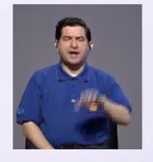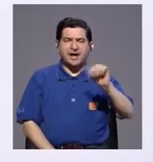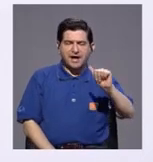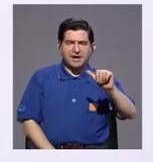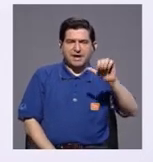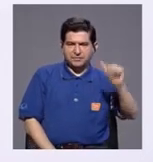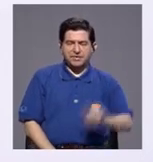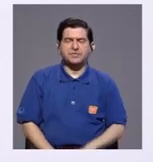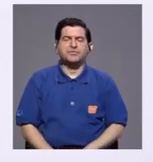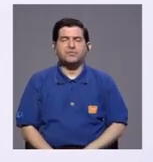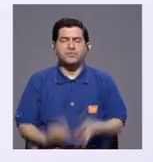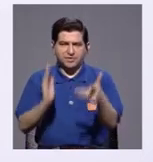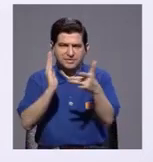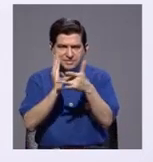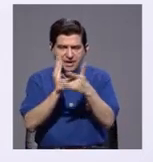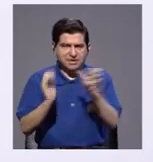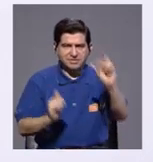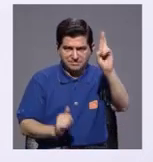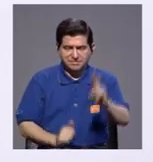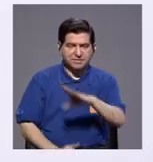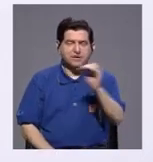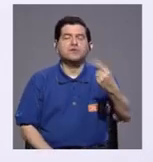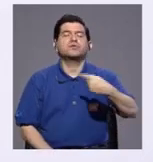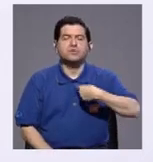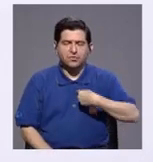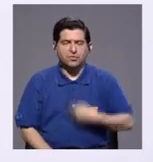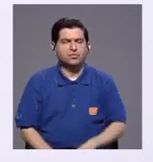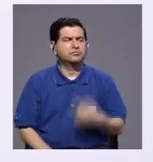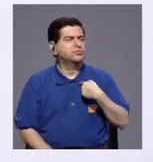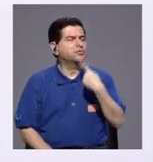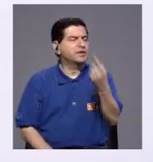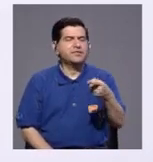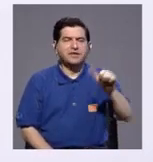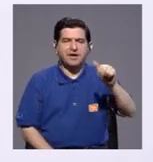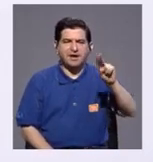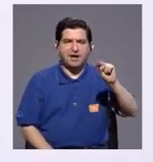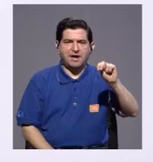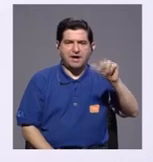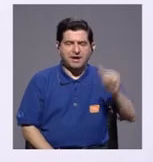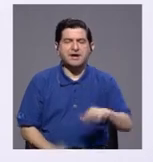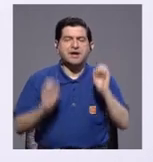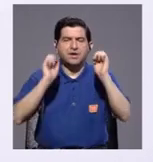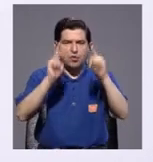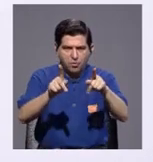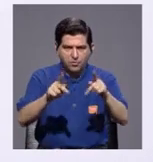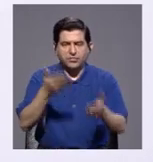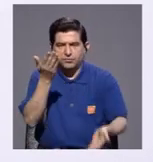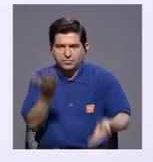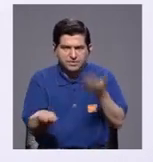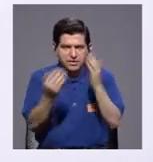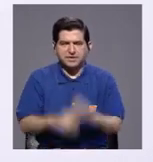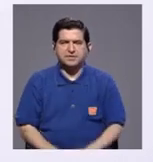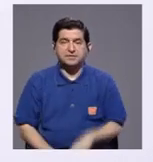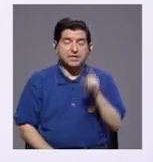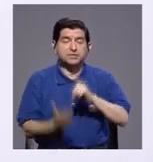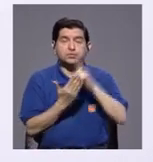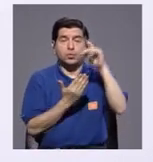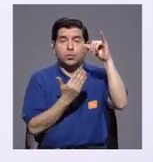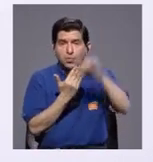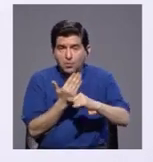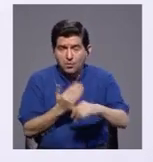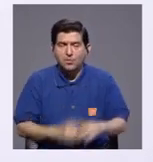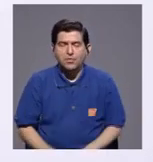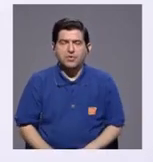instituto tecnológico de costa rica y mi persona yo le plantea a ella la posibilidad de que hiciéramos un proyecto